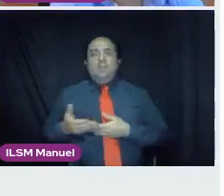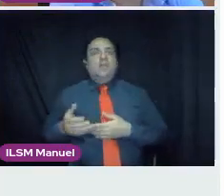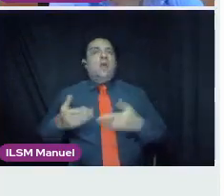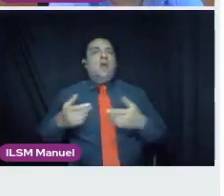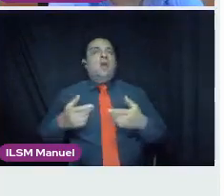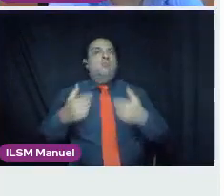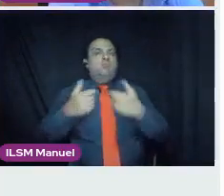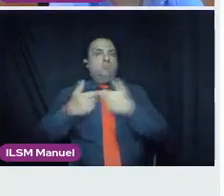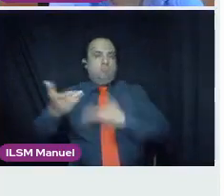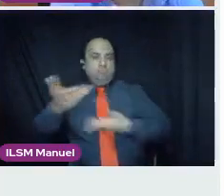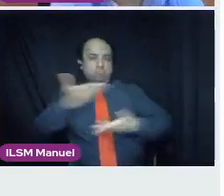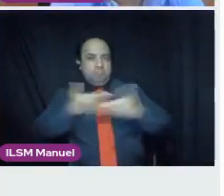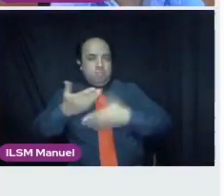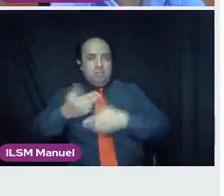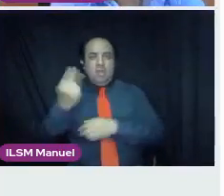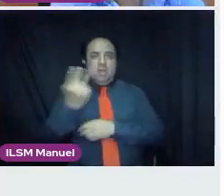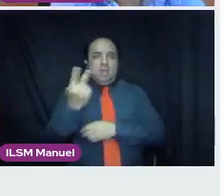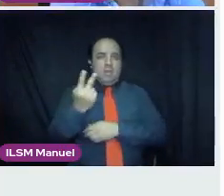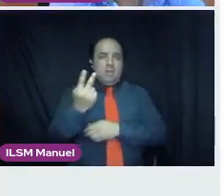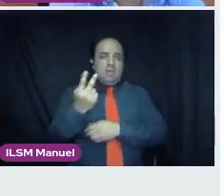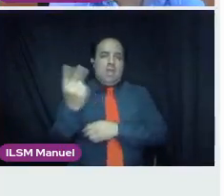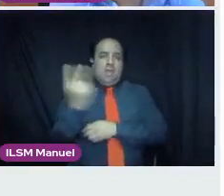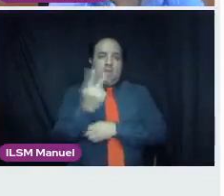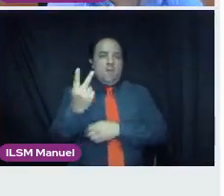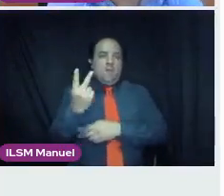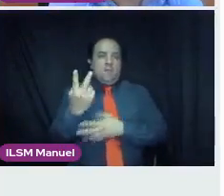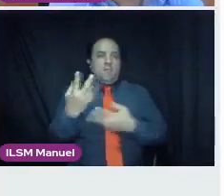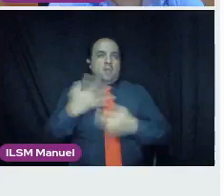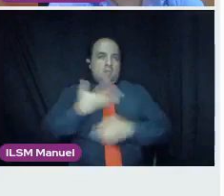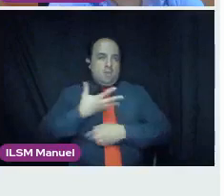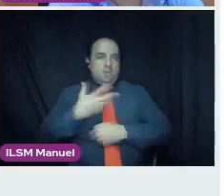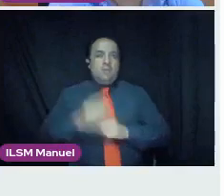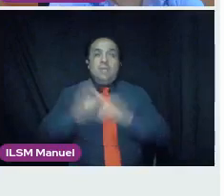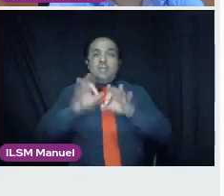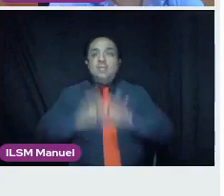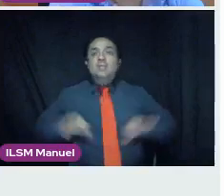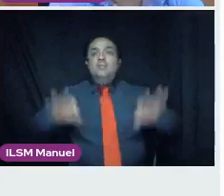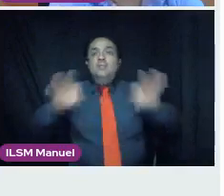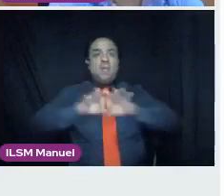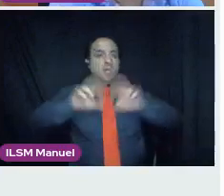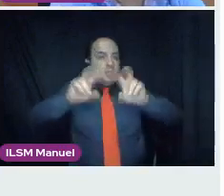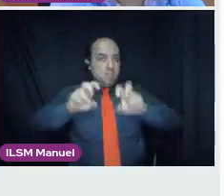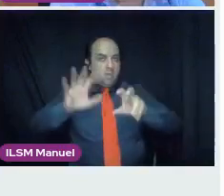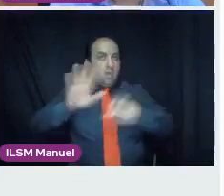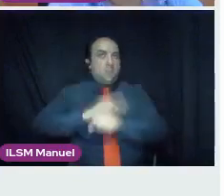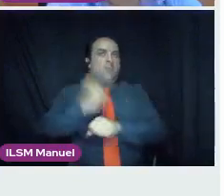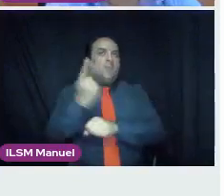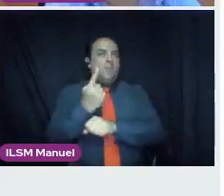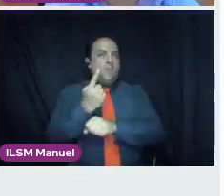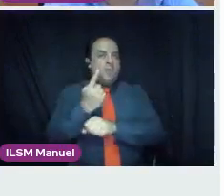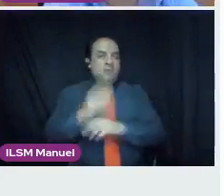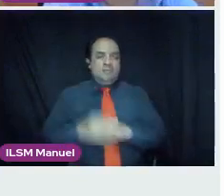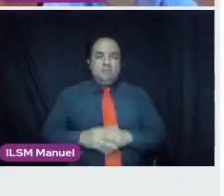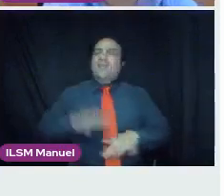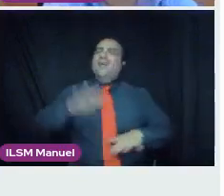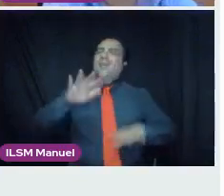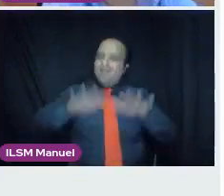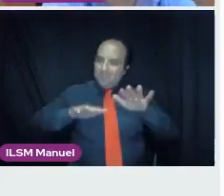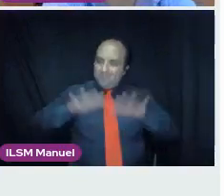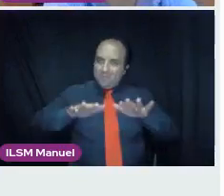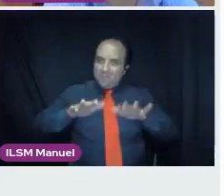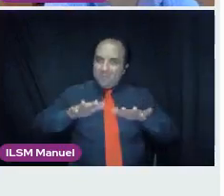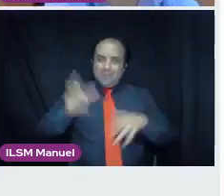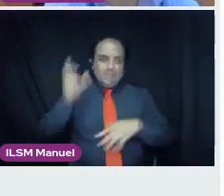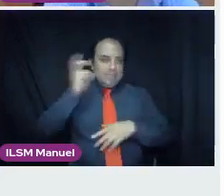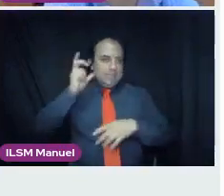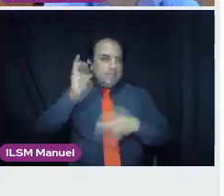y las familias. Y este es un punto bien importante porque a veces hemos escuchado historias,